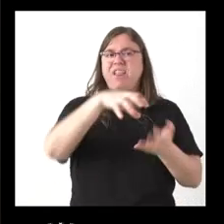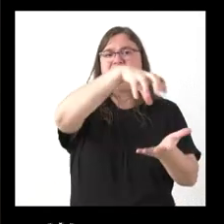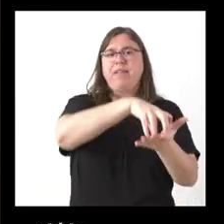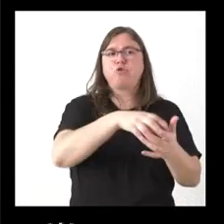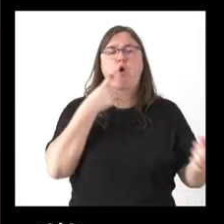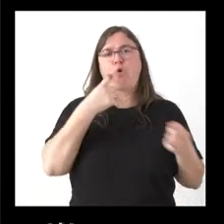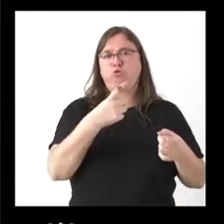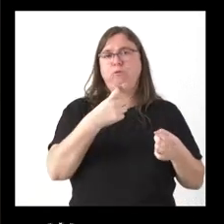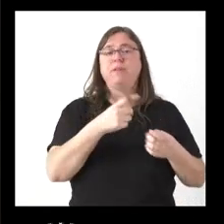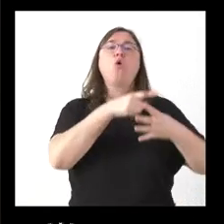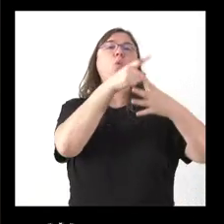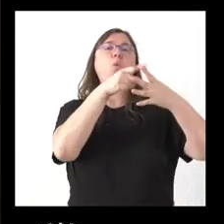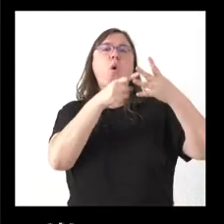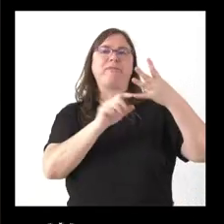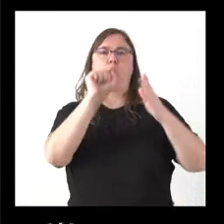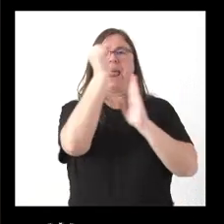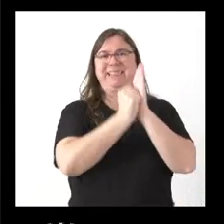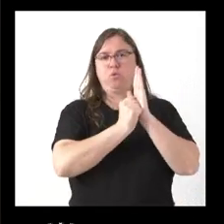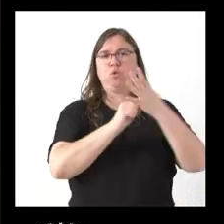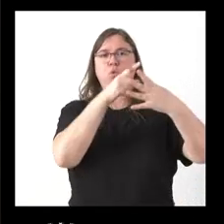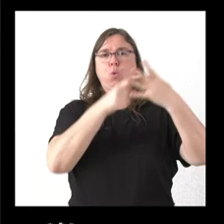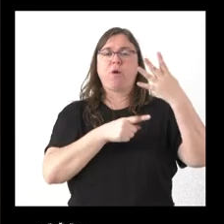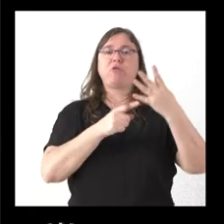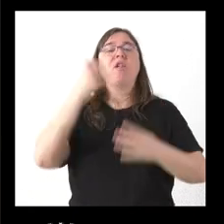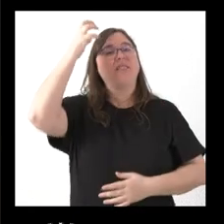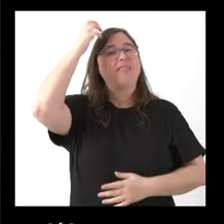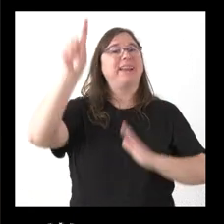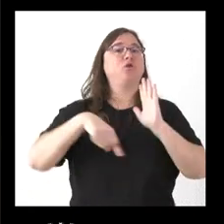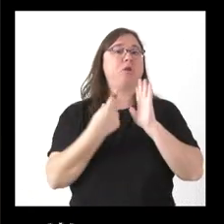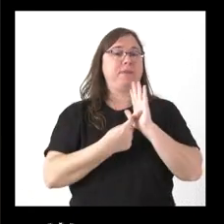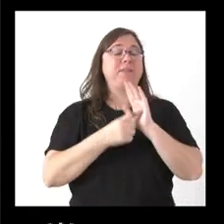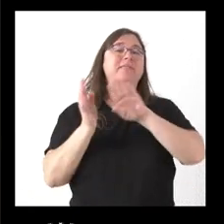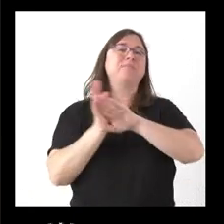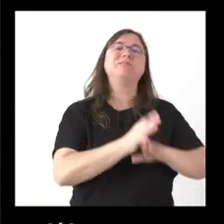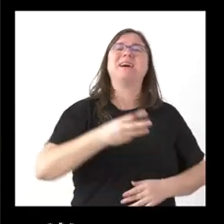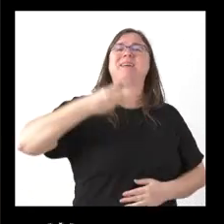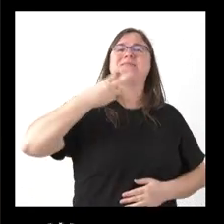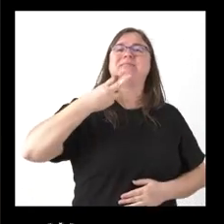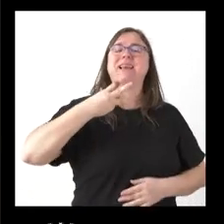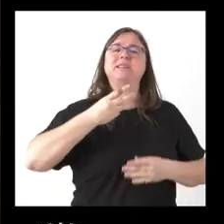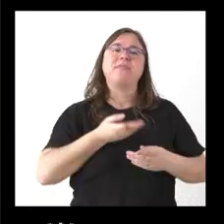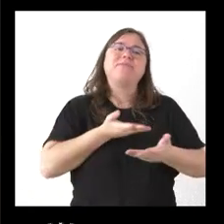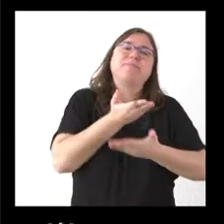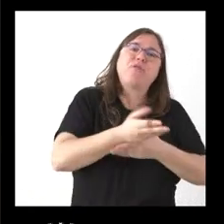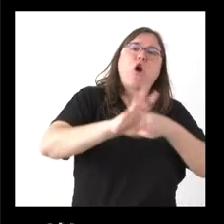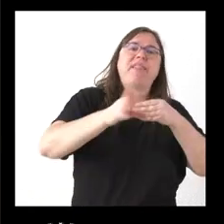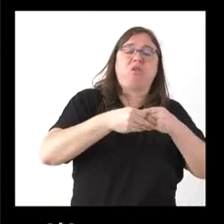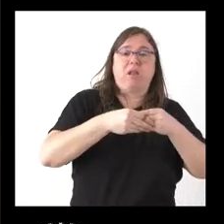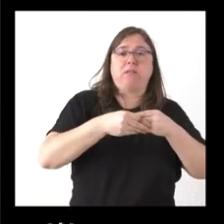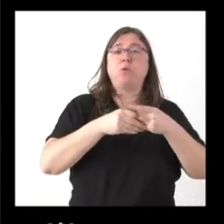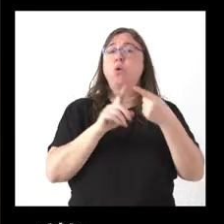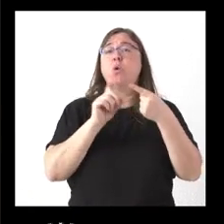de mando esos son los cuatro artículos del decreto ley luego hay tres disposiciones adicionales en una meramente